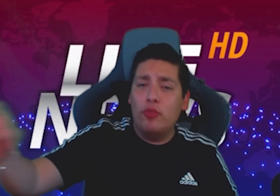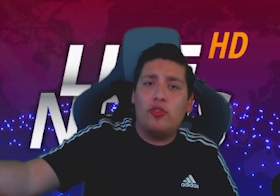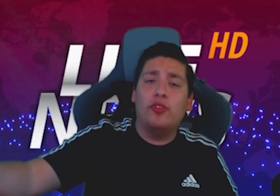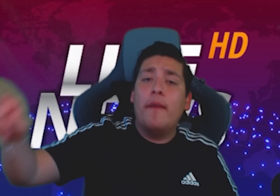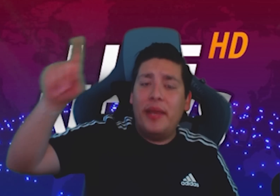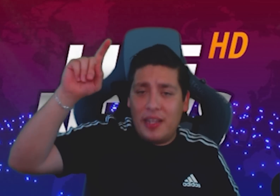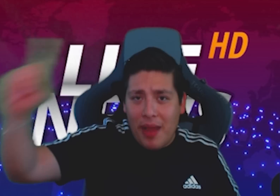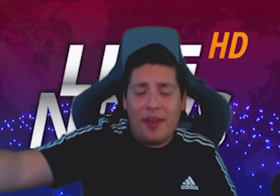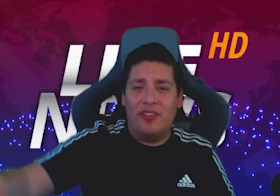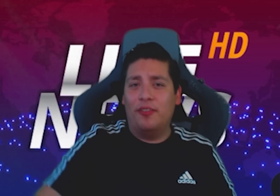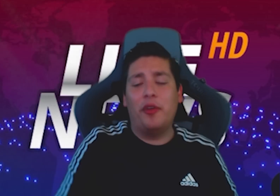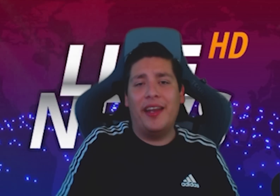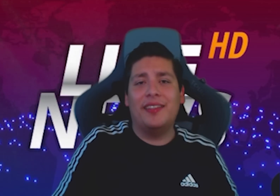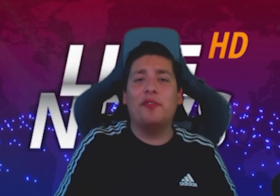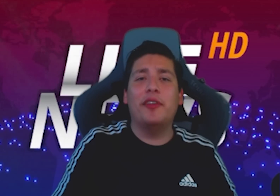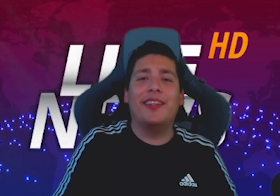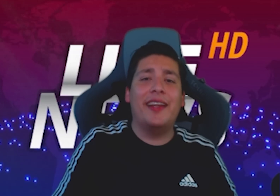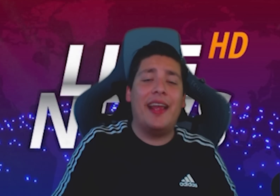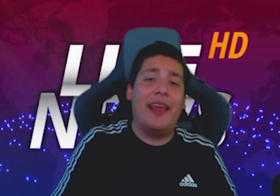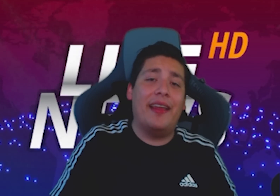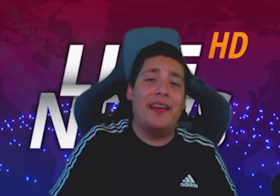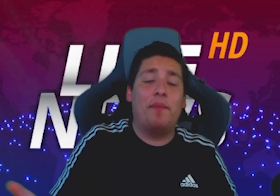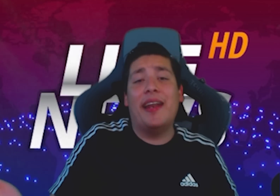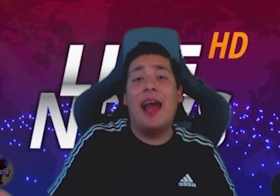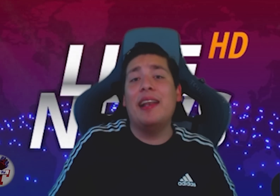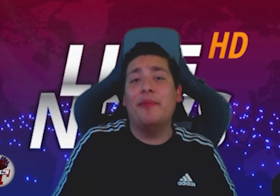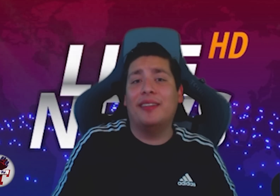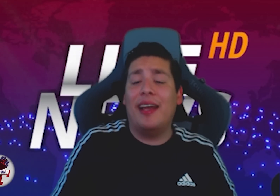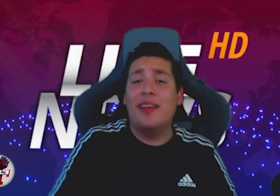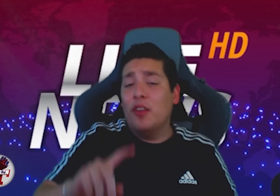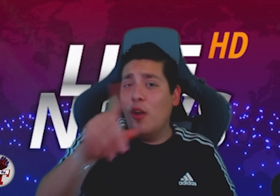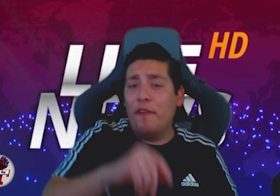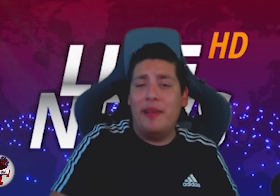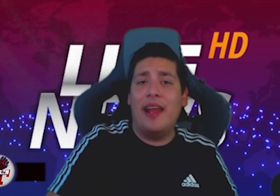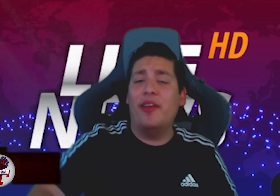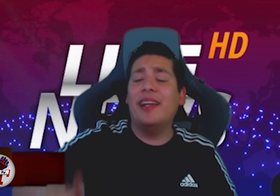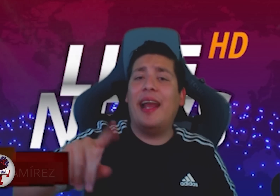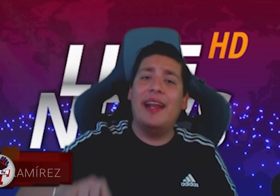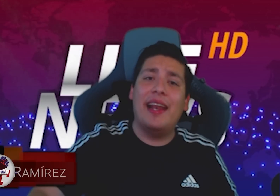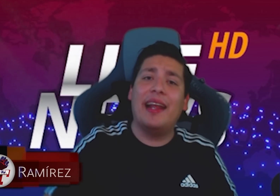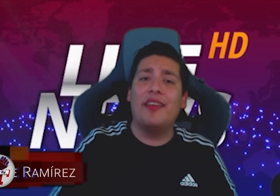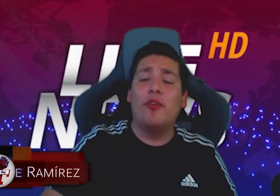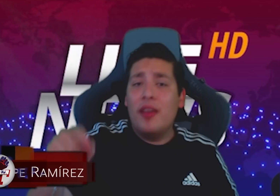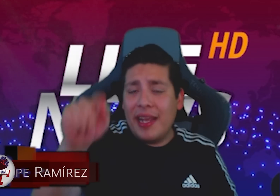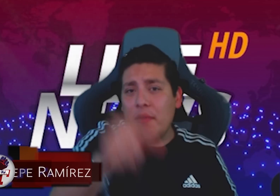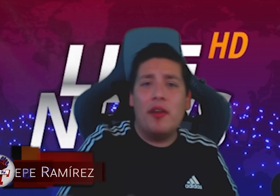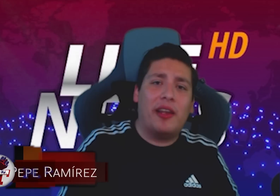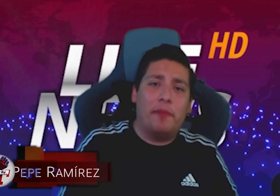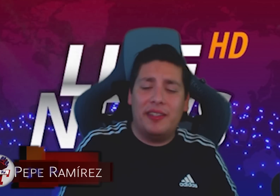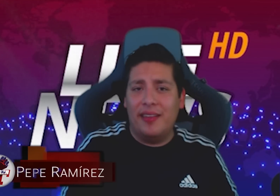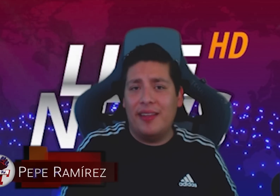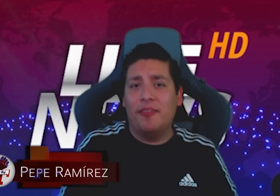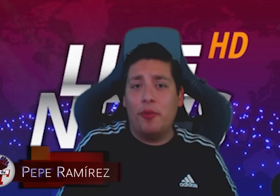culpables de que muchos victimarios de las mujeres se encuentren en plena libertad. No, familia, no hay que caer en el engaño. Y